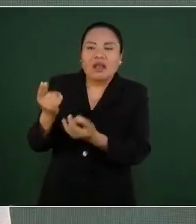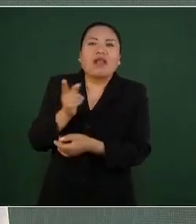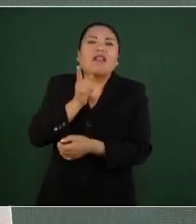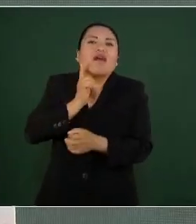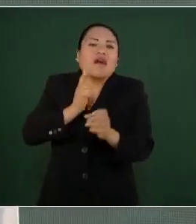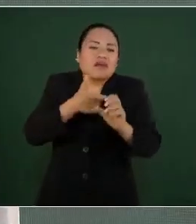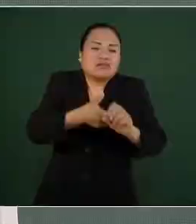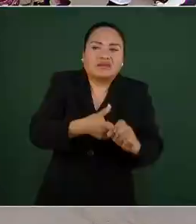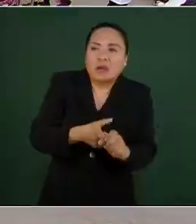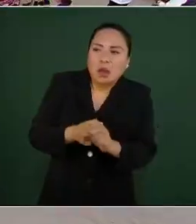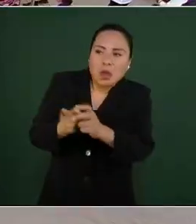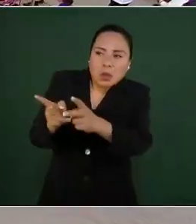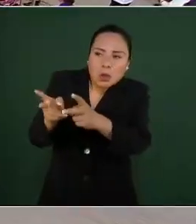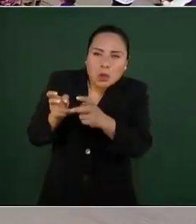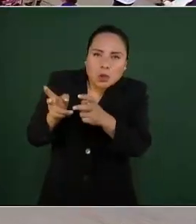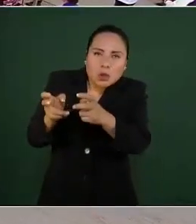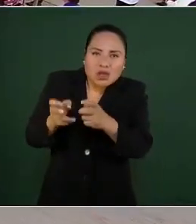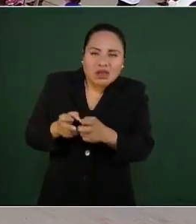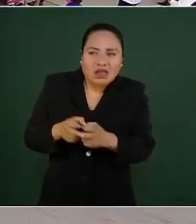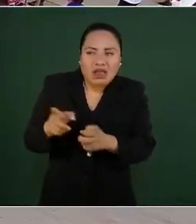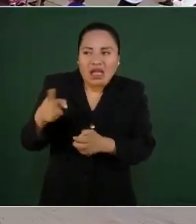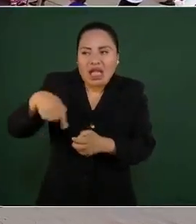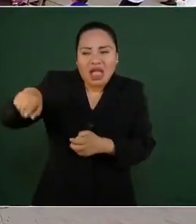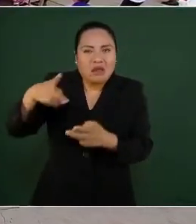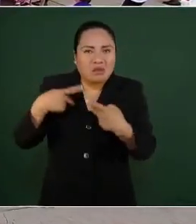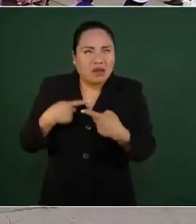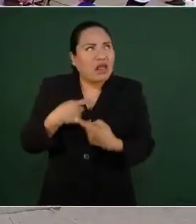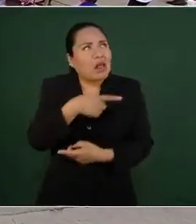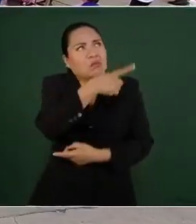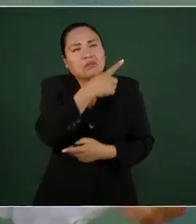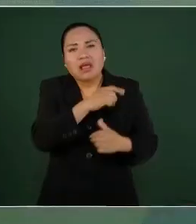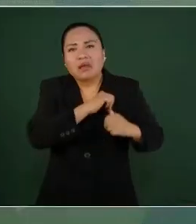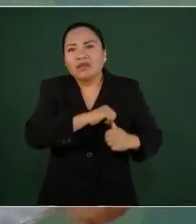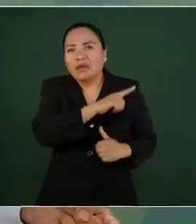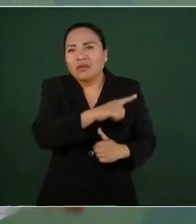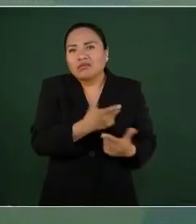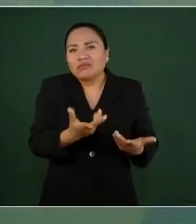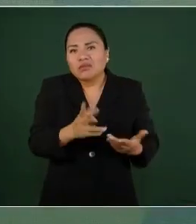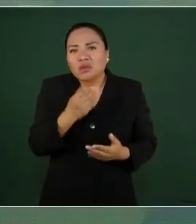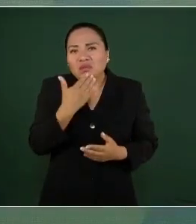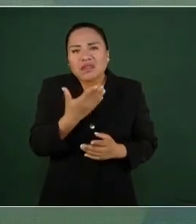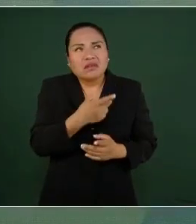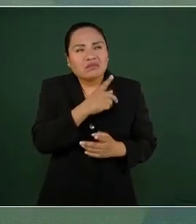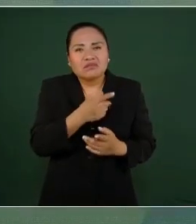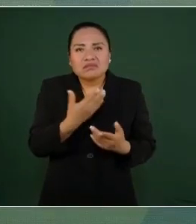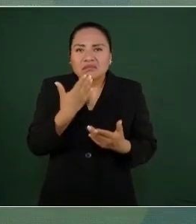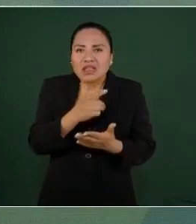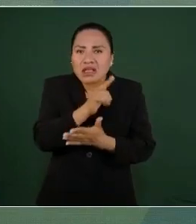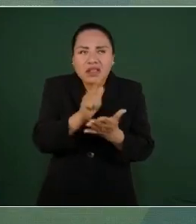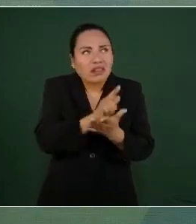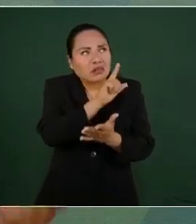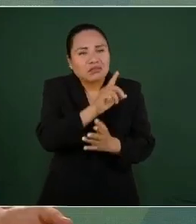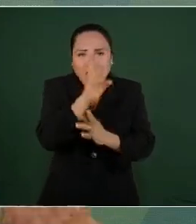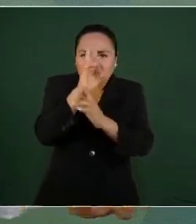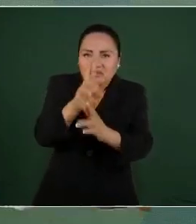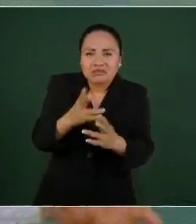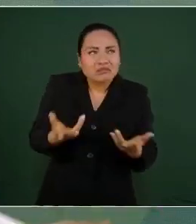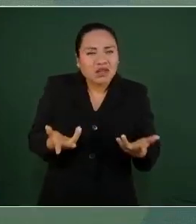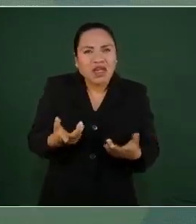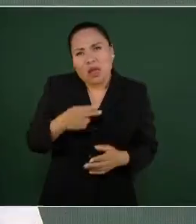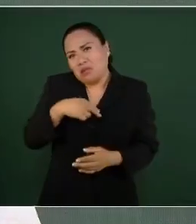Decía la gente, pero si allá roban, ¿por qué aquí no voy yo a perforar un